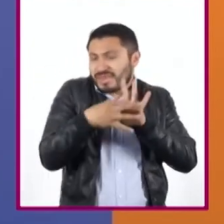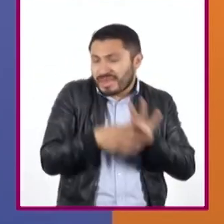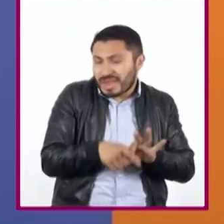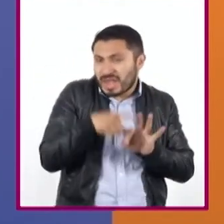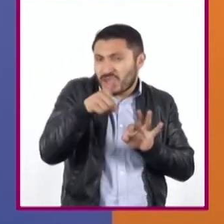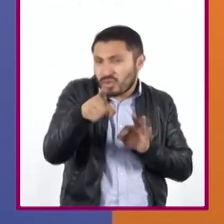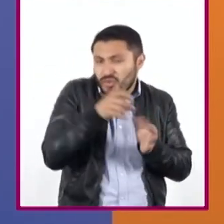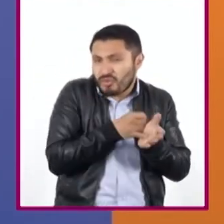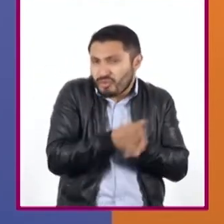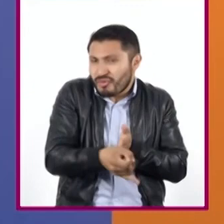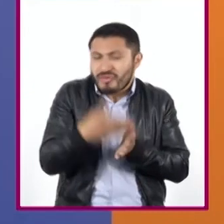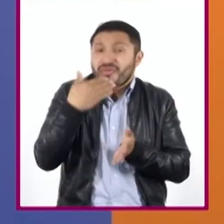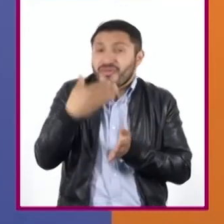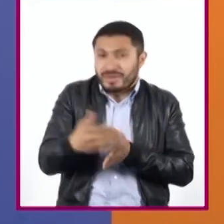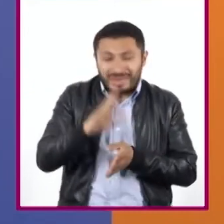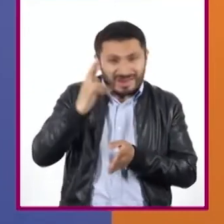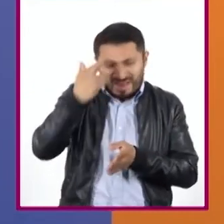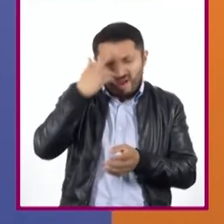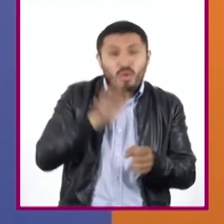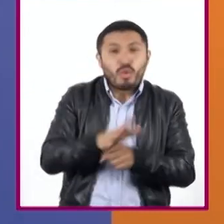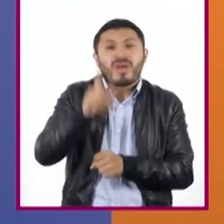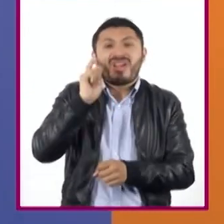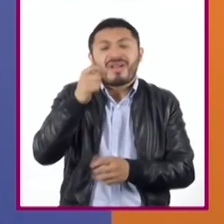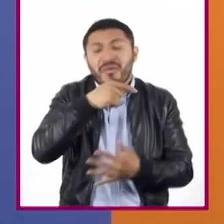decisiones. ¿Recuerdan cuáles son?